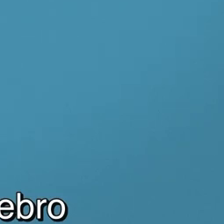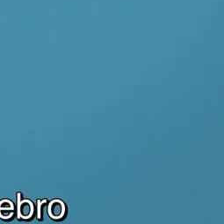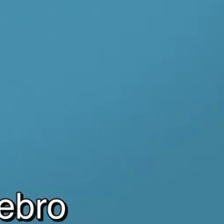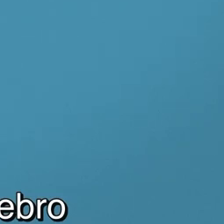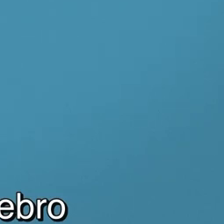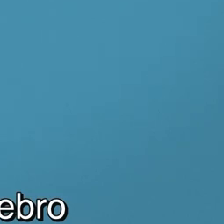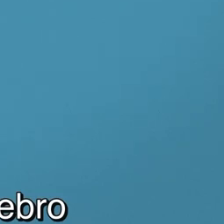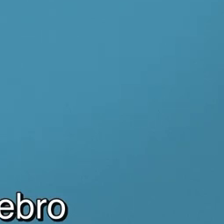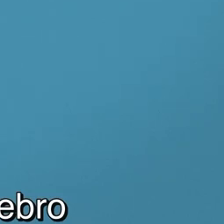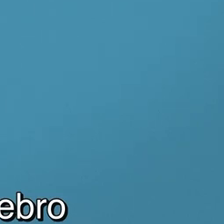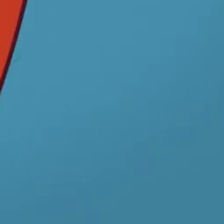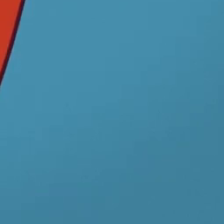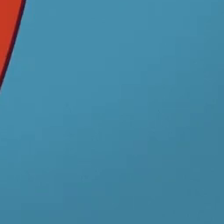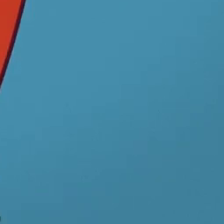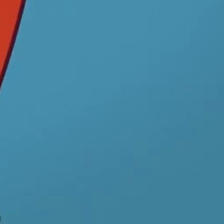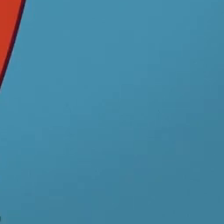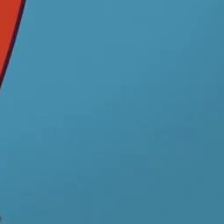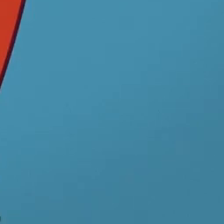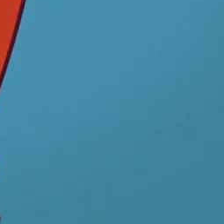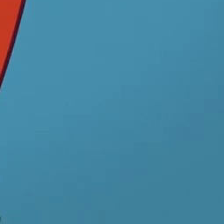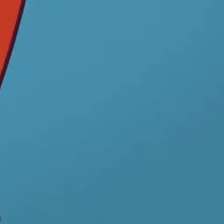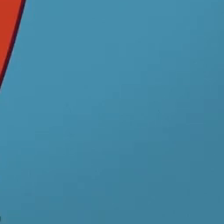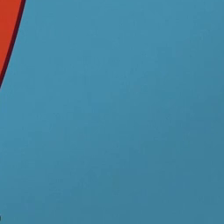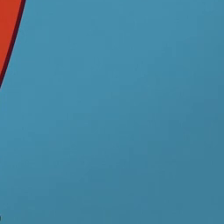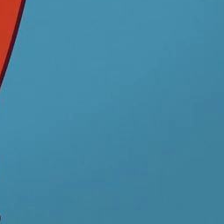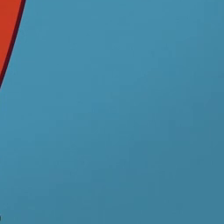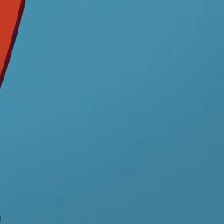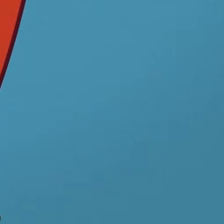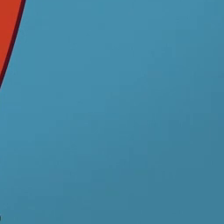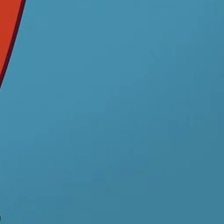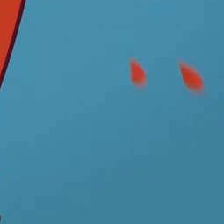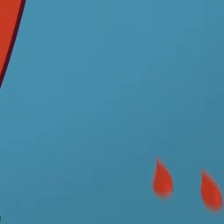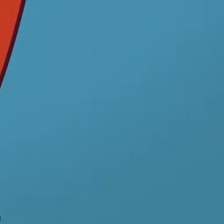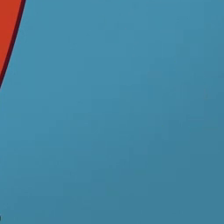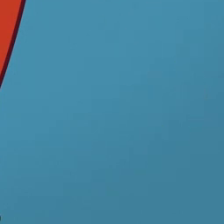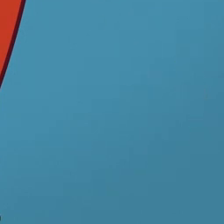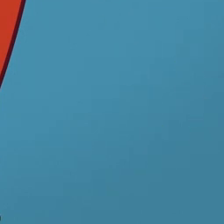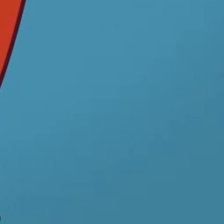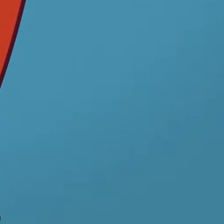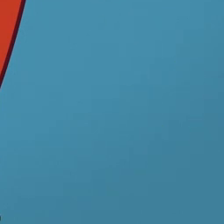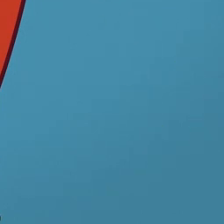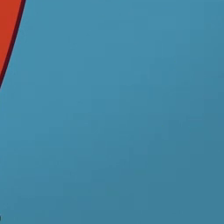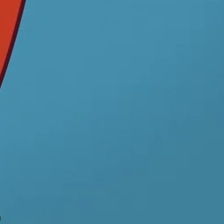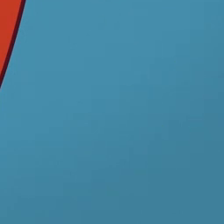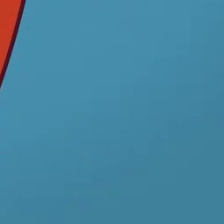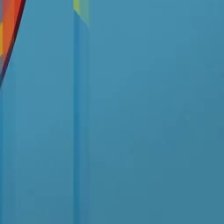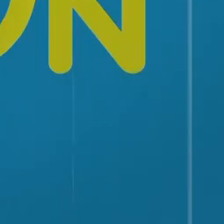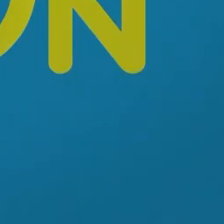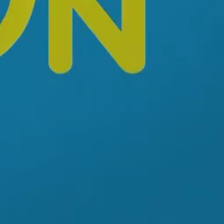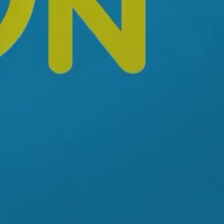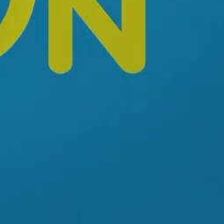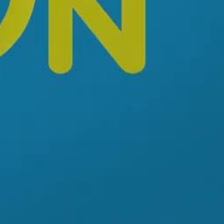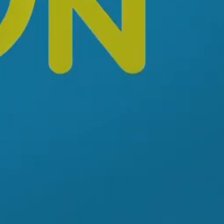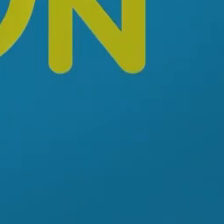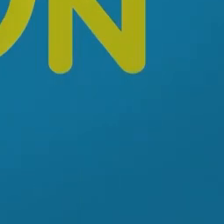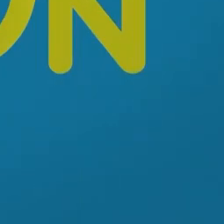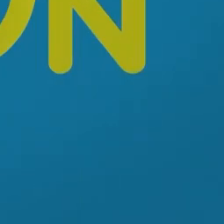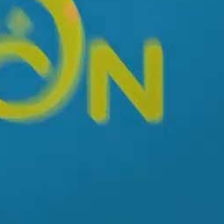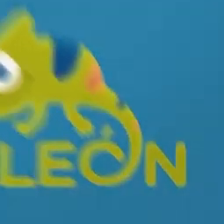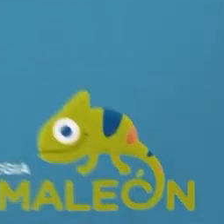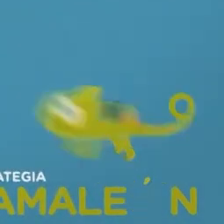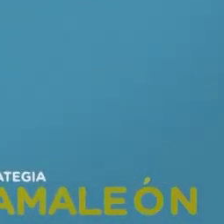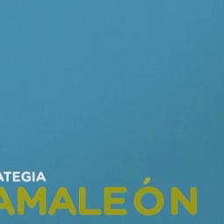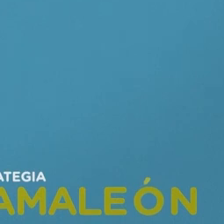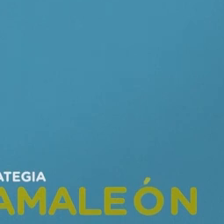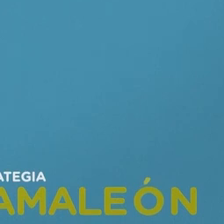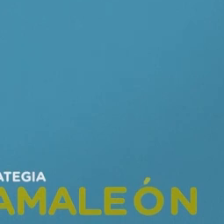del flujo que lleva sangre al cerebro, o hemorrágico si es por la ruptura de un vaso sanguíneo dentro del cerebro. Utiliza la estrategia